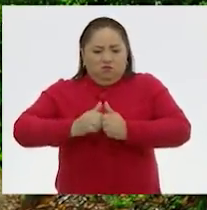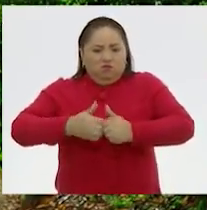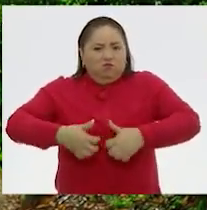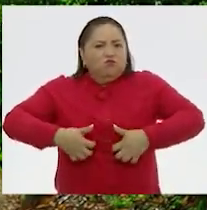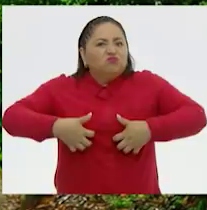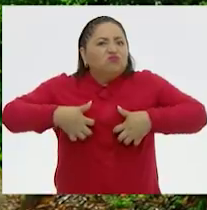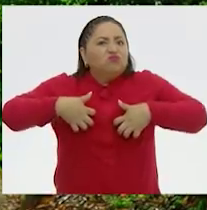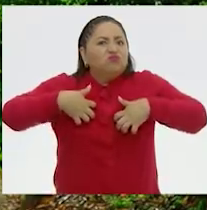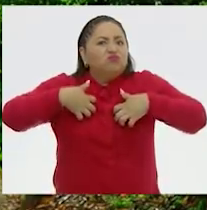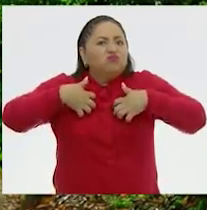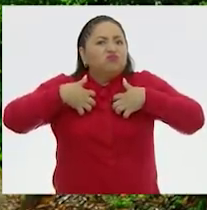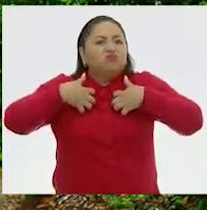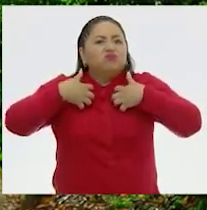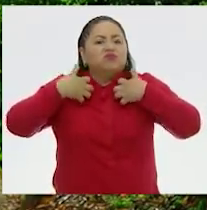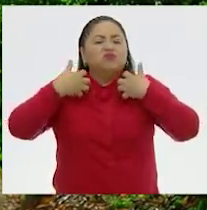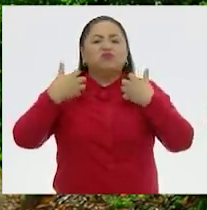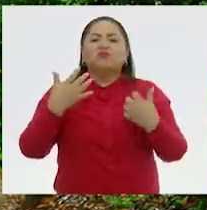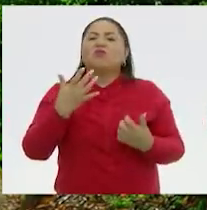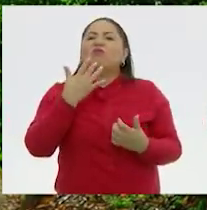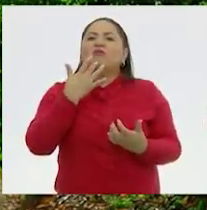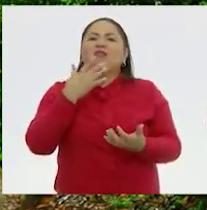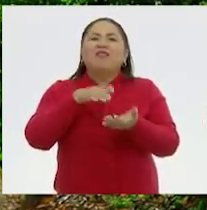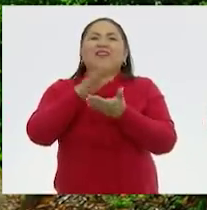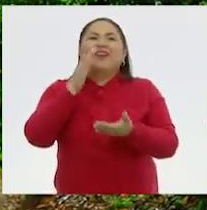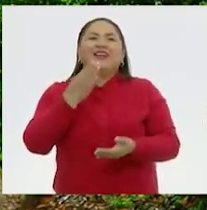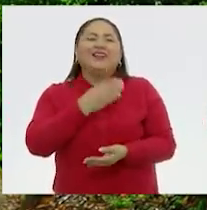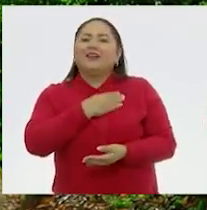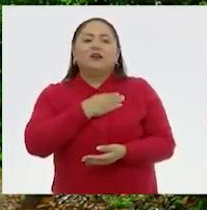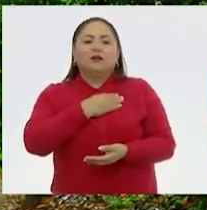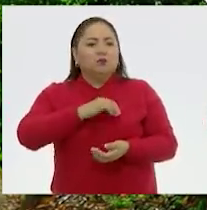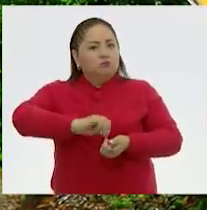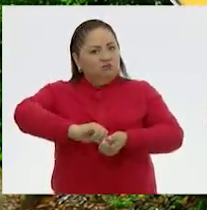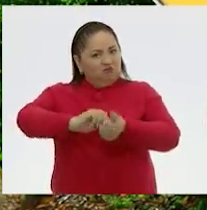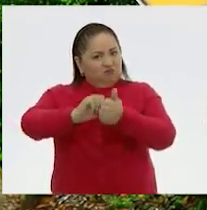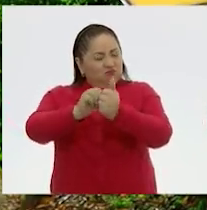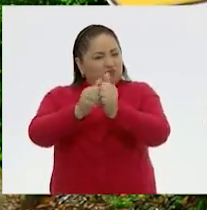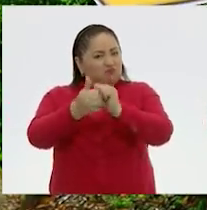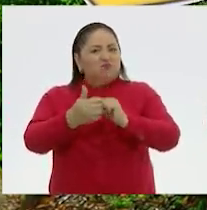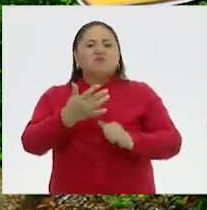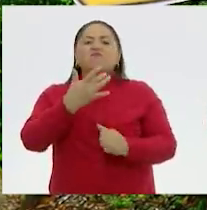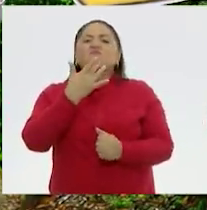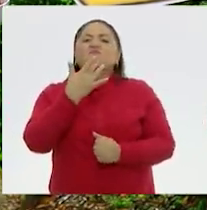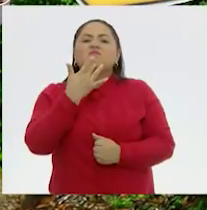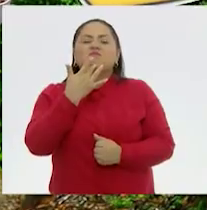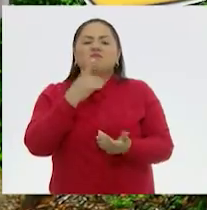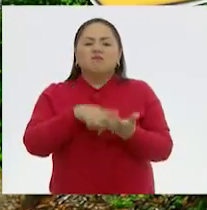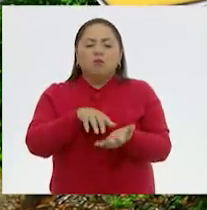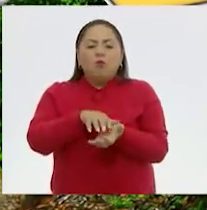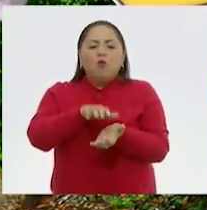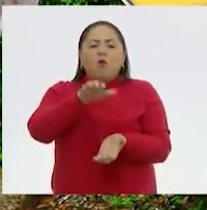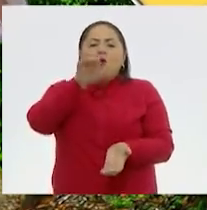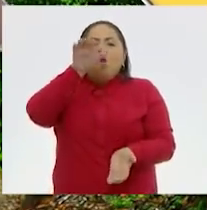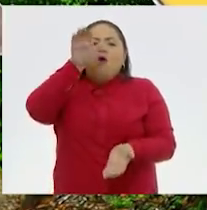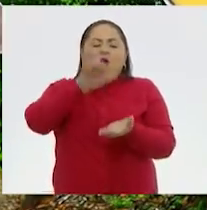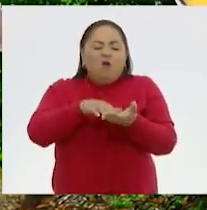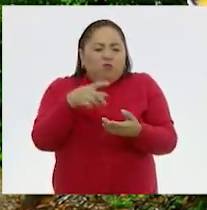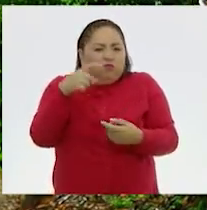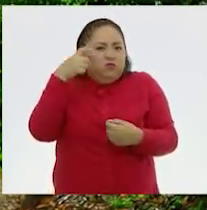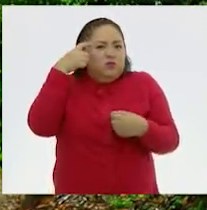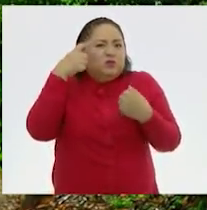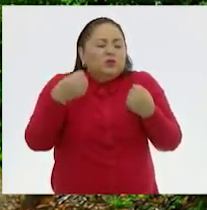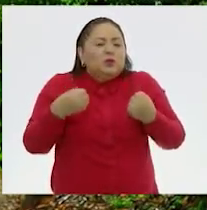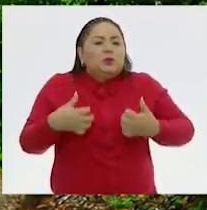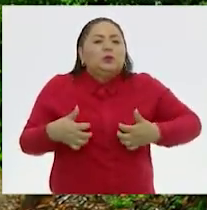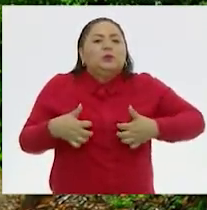cosa. De ser un dinosaurio amable, se convertía en un dinosaurio con mucha furia, que